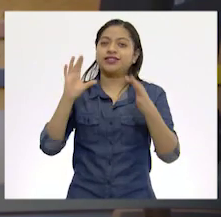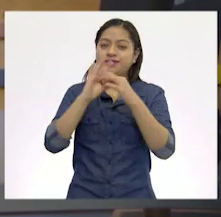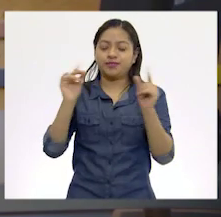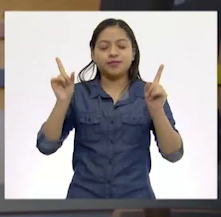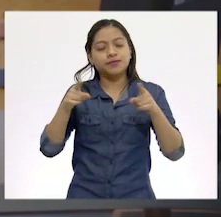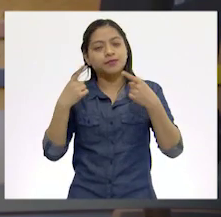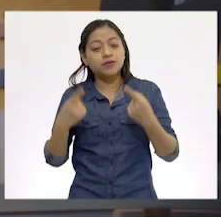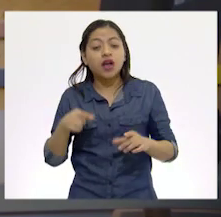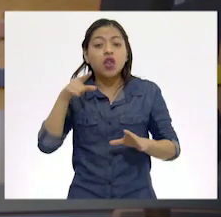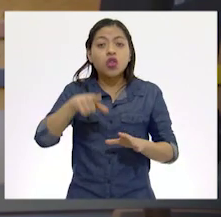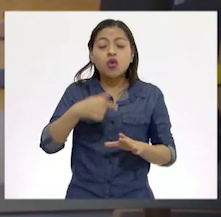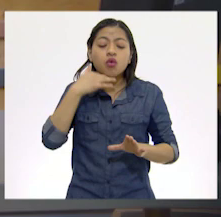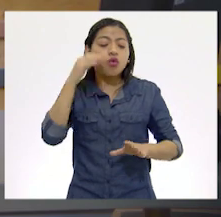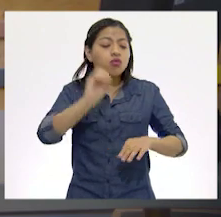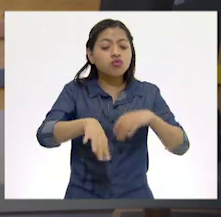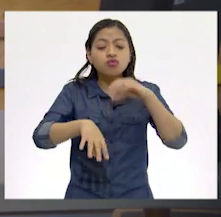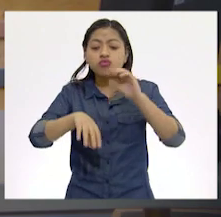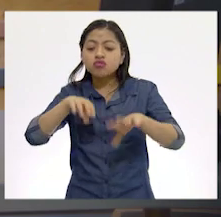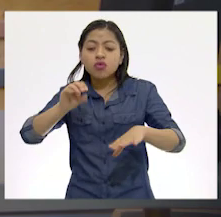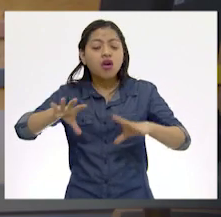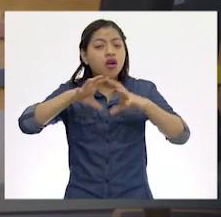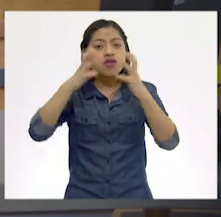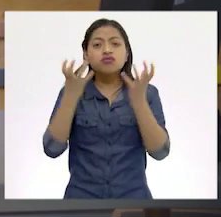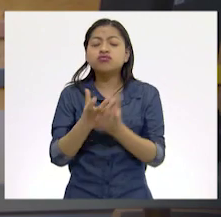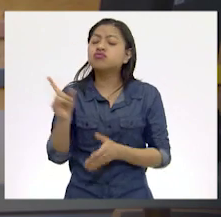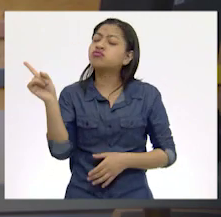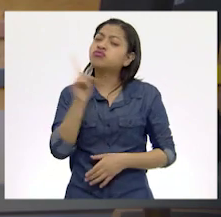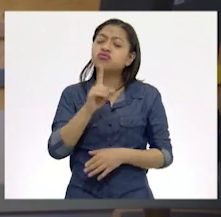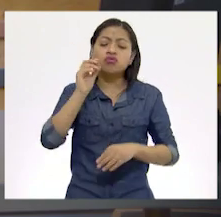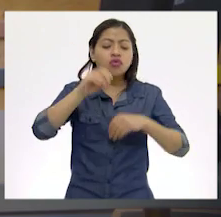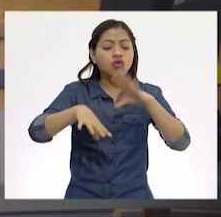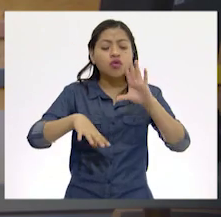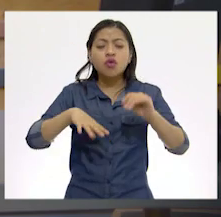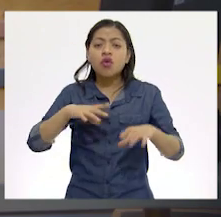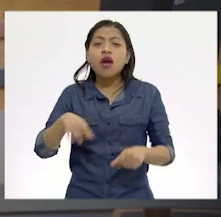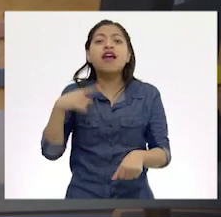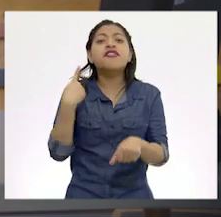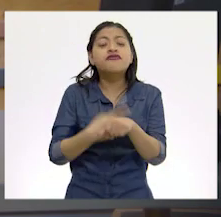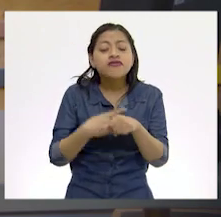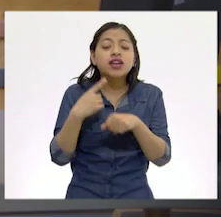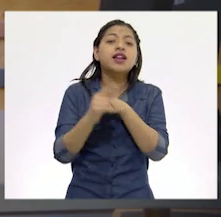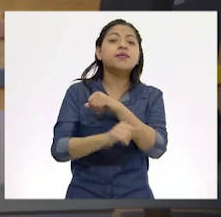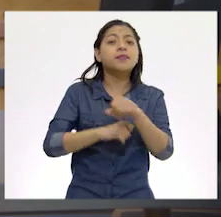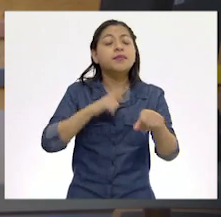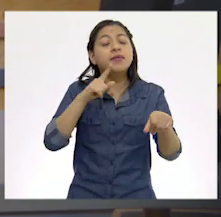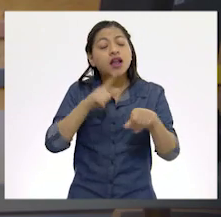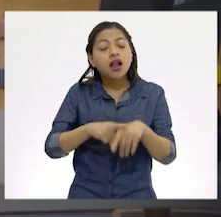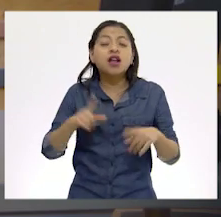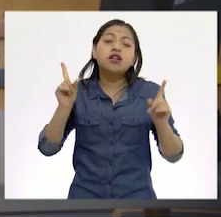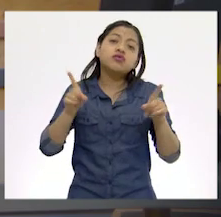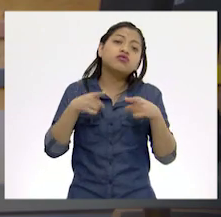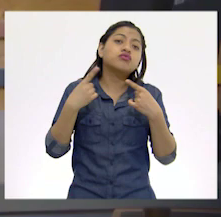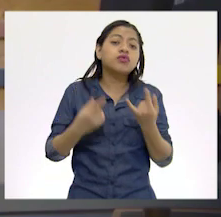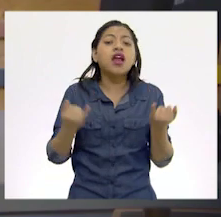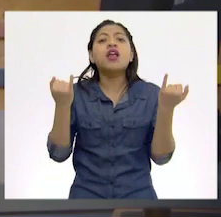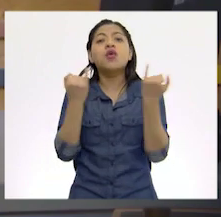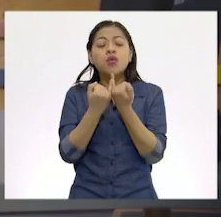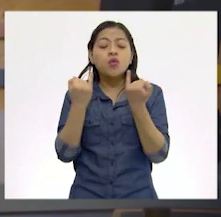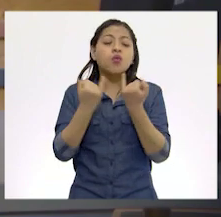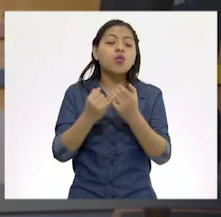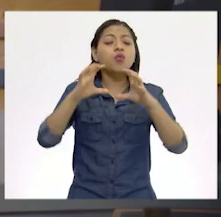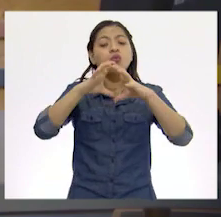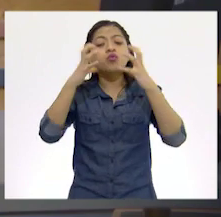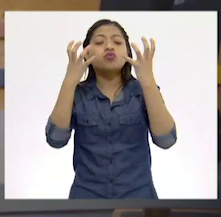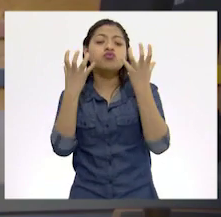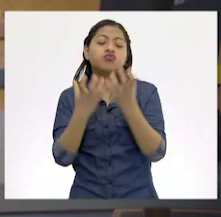planeta, porque se enferman los animales. Y también el planeta